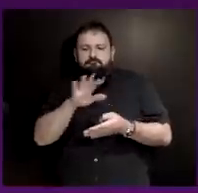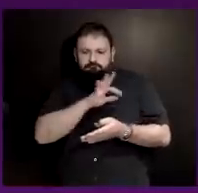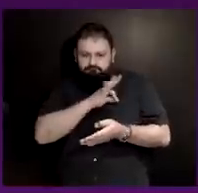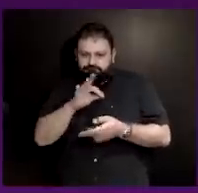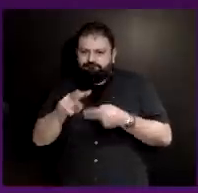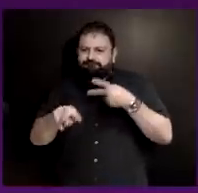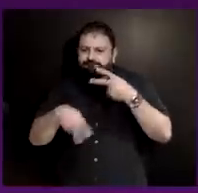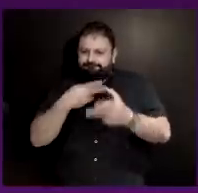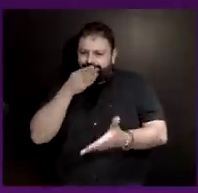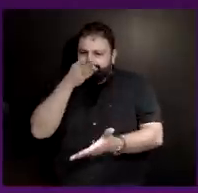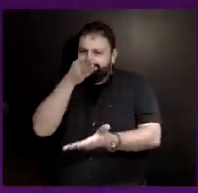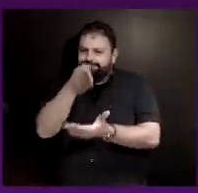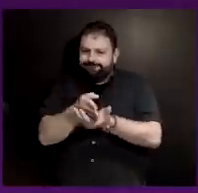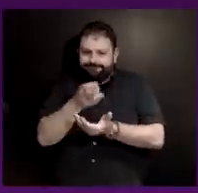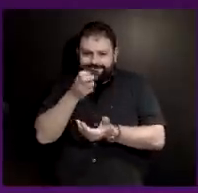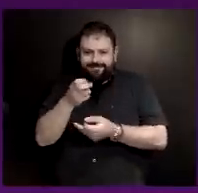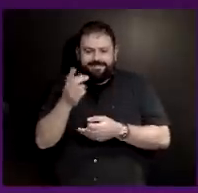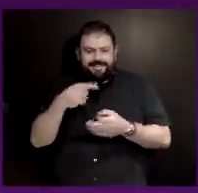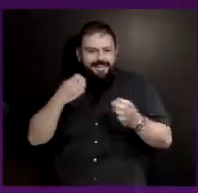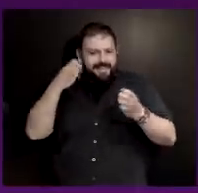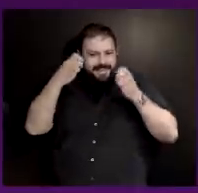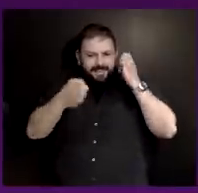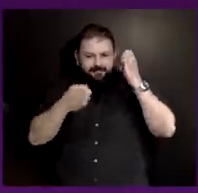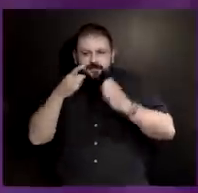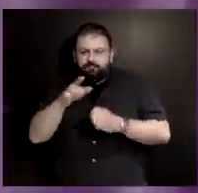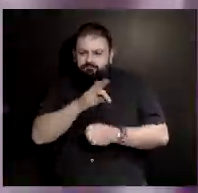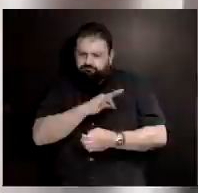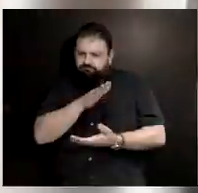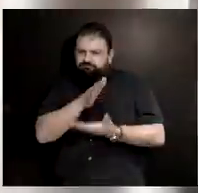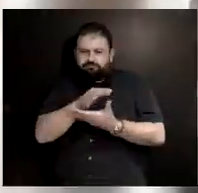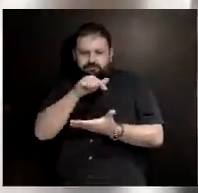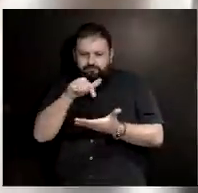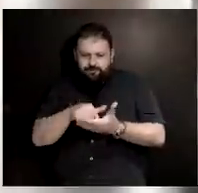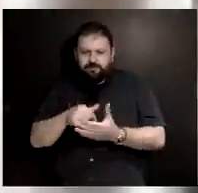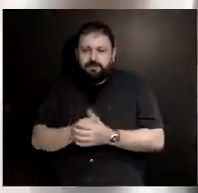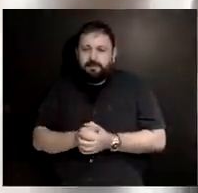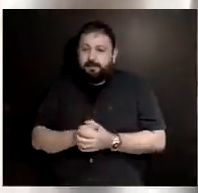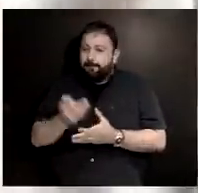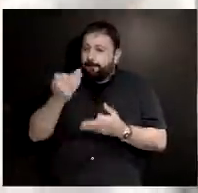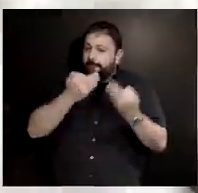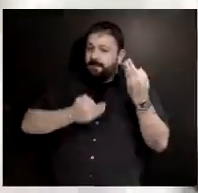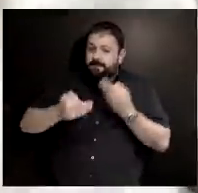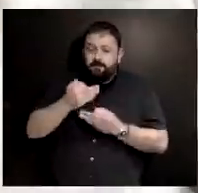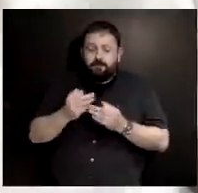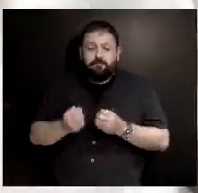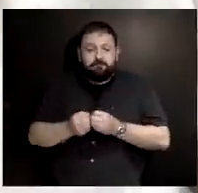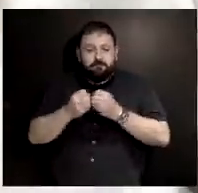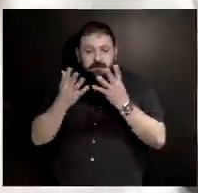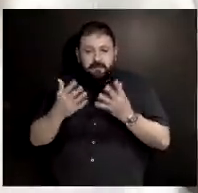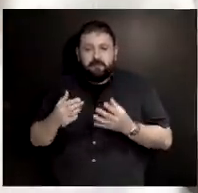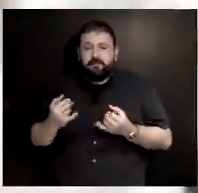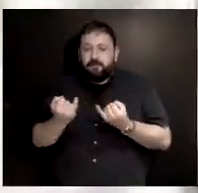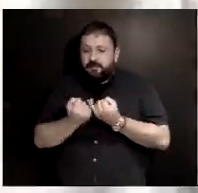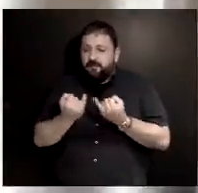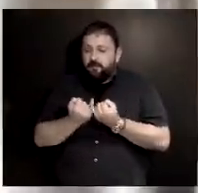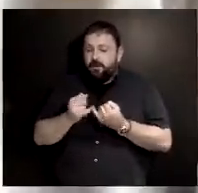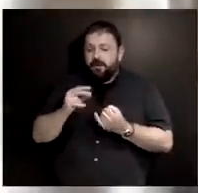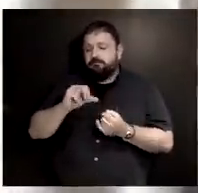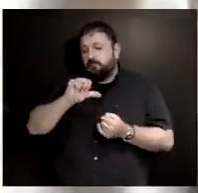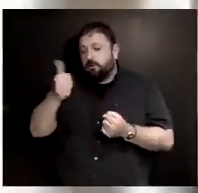estar en presencia del evento, vas a poder estar ahí presente, ¿no? Y todos los demás, pues vamos a tener que van a tener que